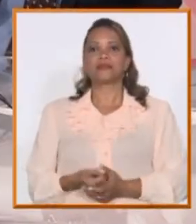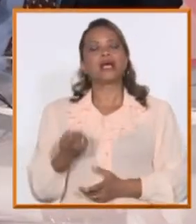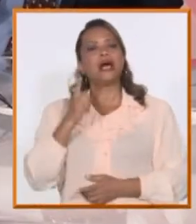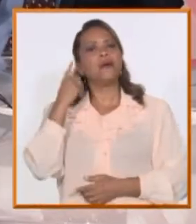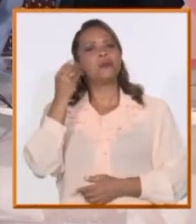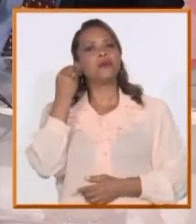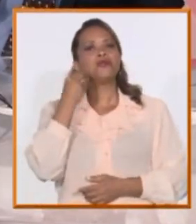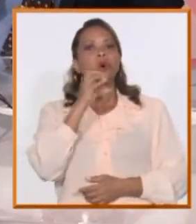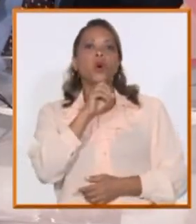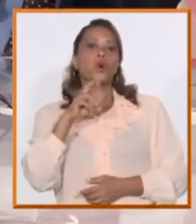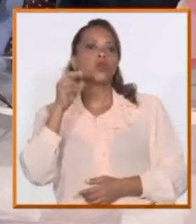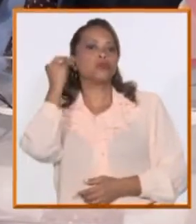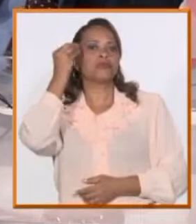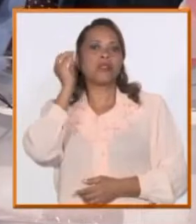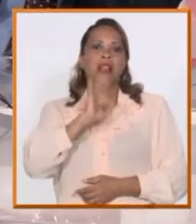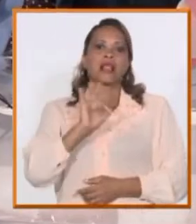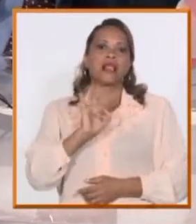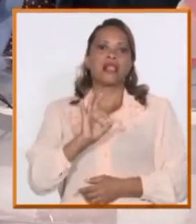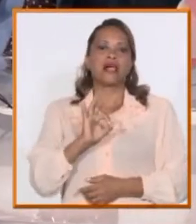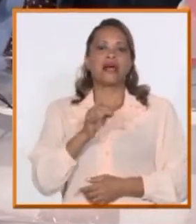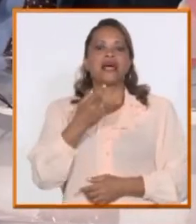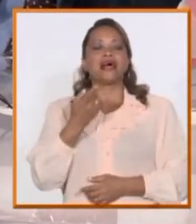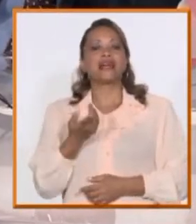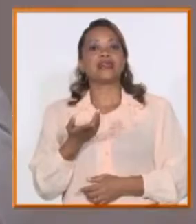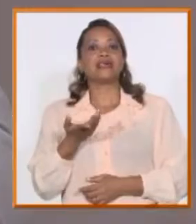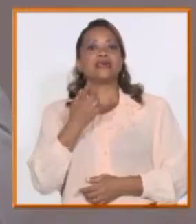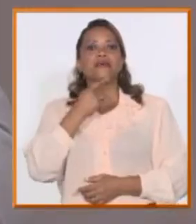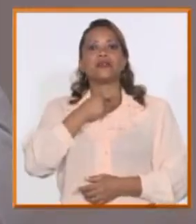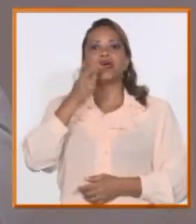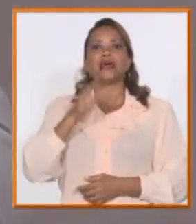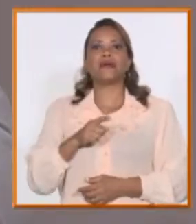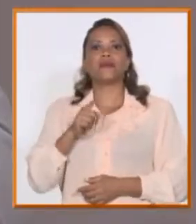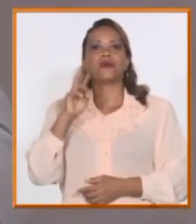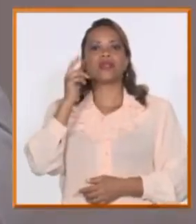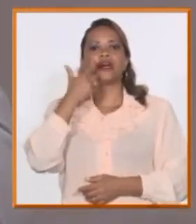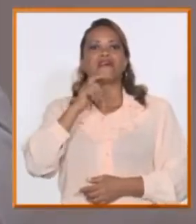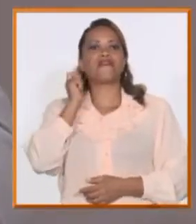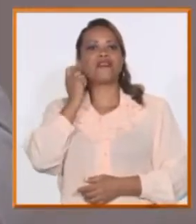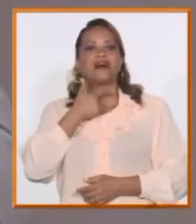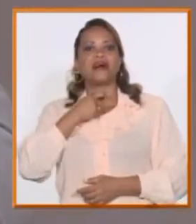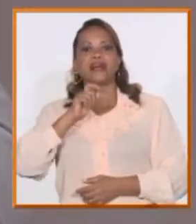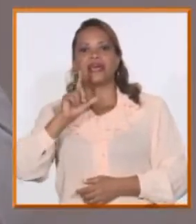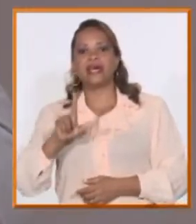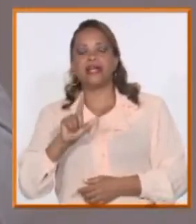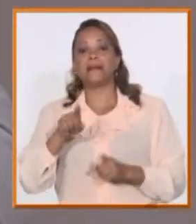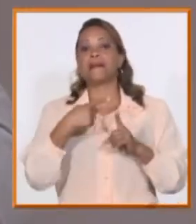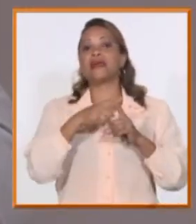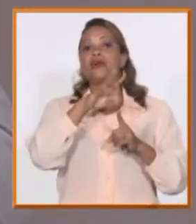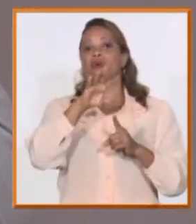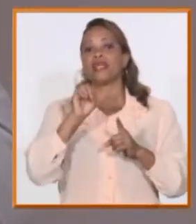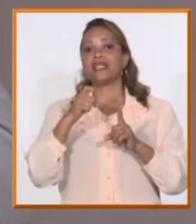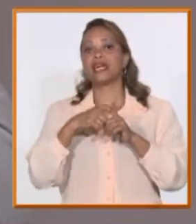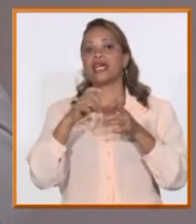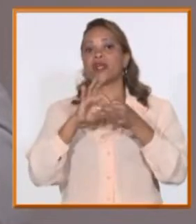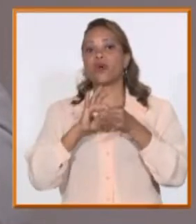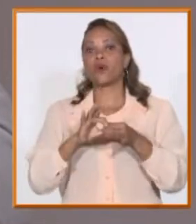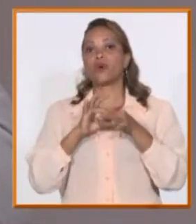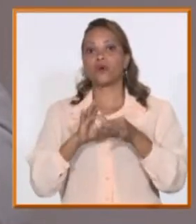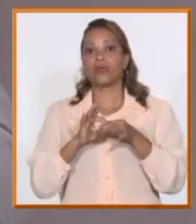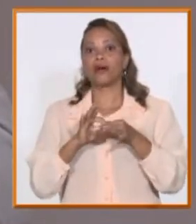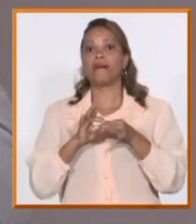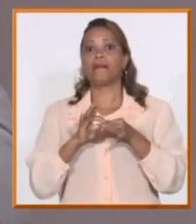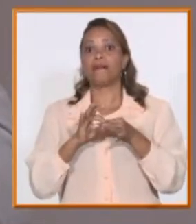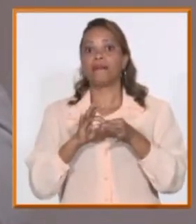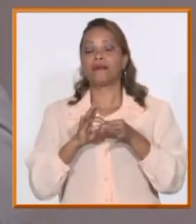oro. Exacto, y se aparece Andy Granda derrotando a un hombre como Rafael Silva, que son más de 40 kilogramos que le lleva a Andy